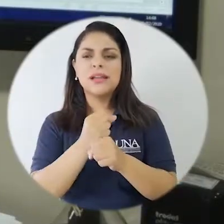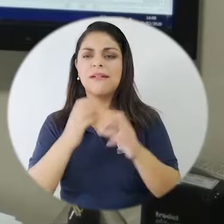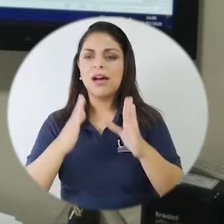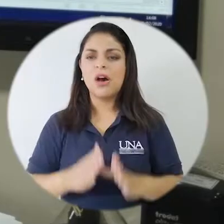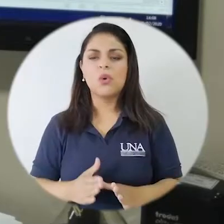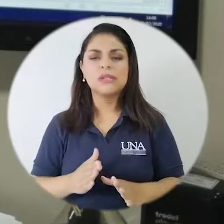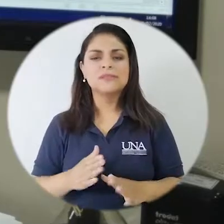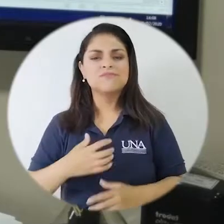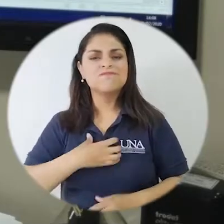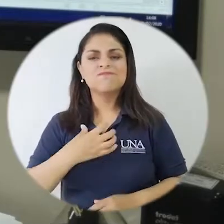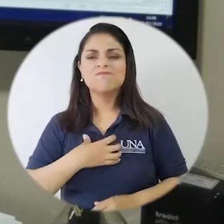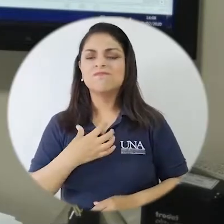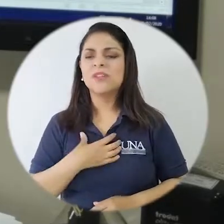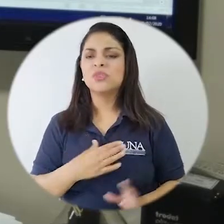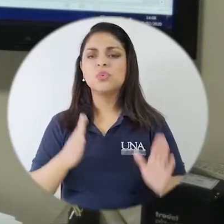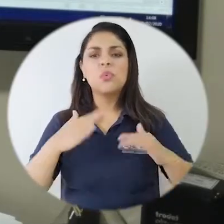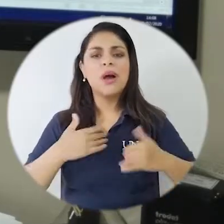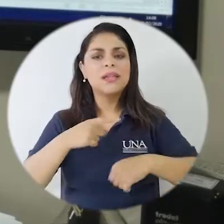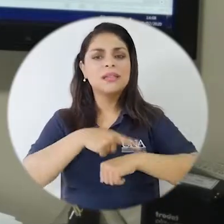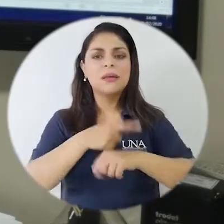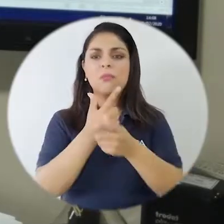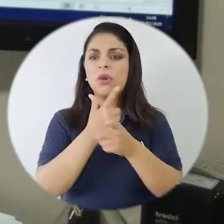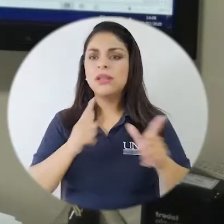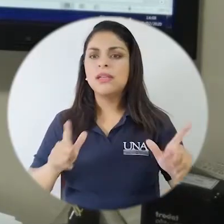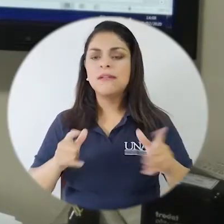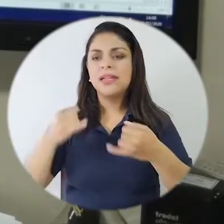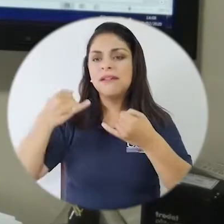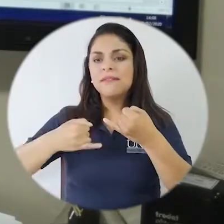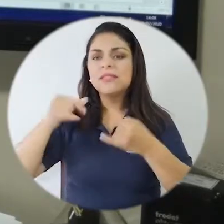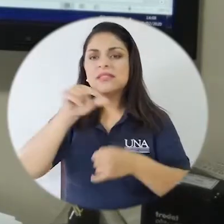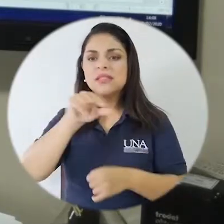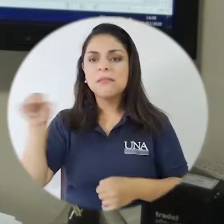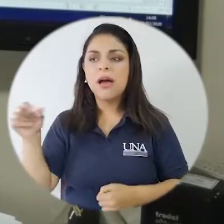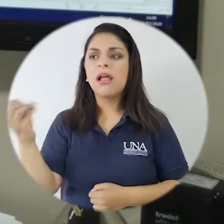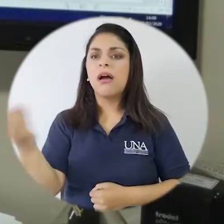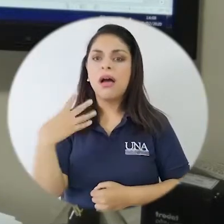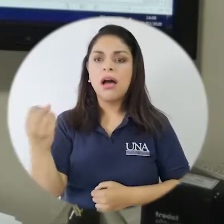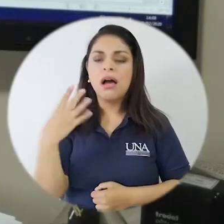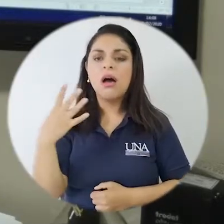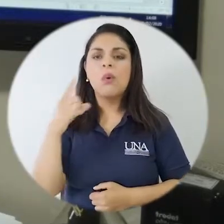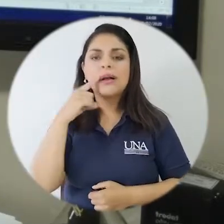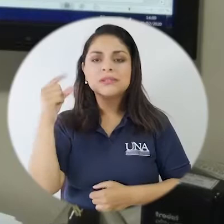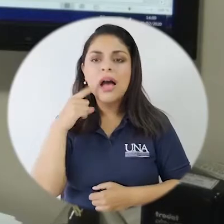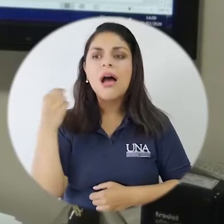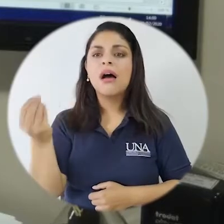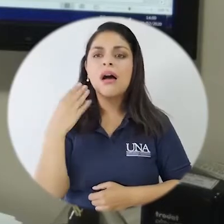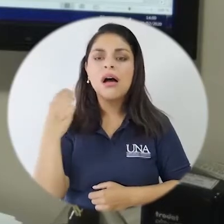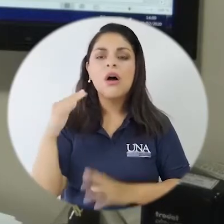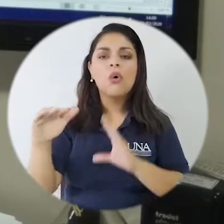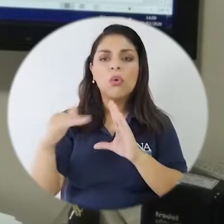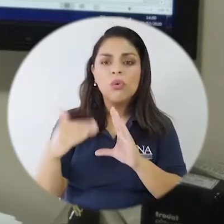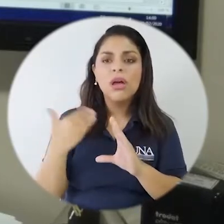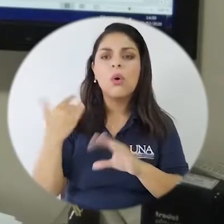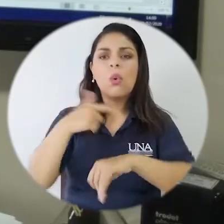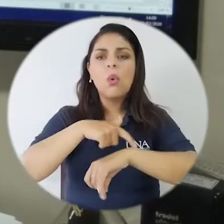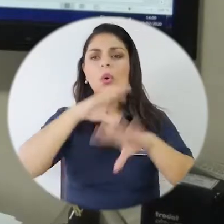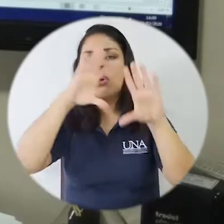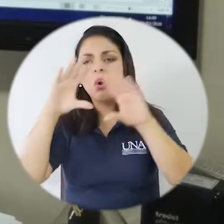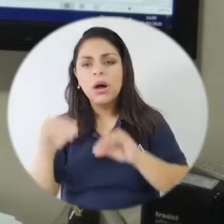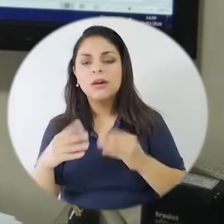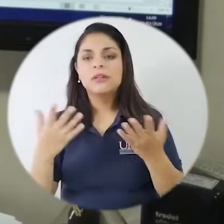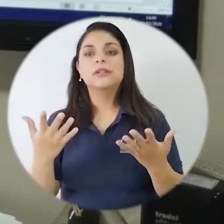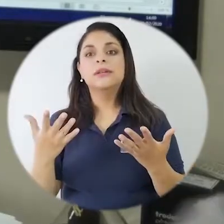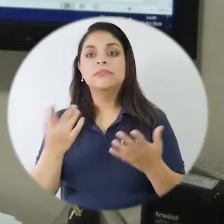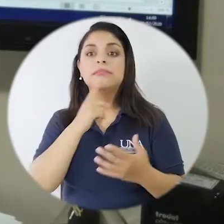que se quejan de que no tienen espacios libres, Ajá. fines de semana les está mandando el WhatsApp, les está mandando los correos, horas de